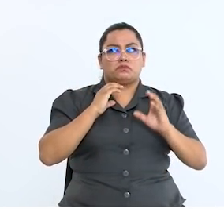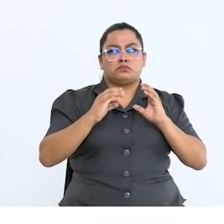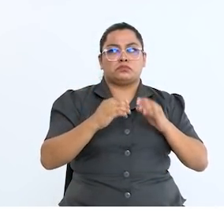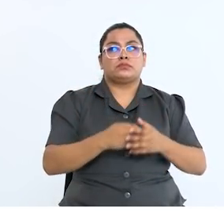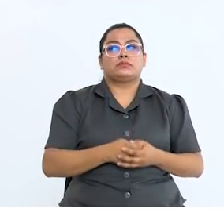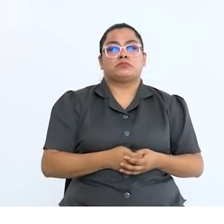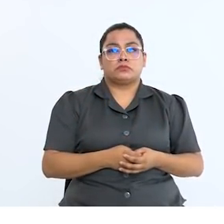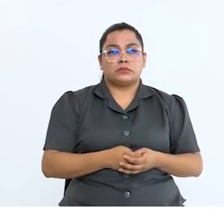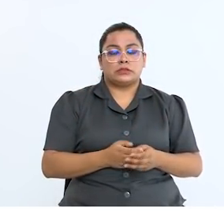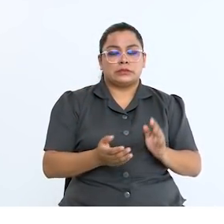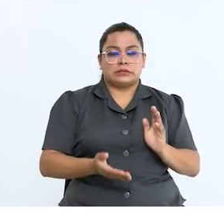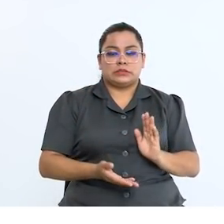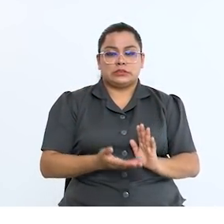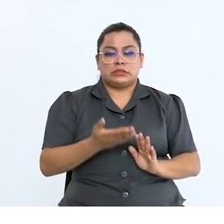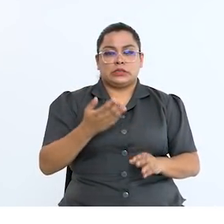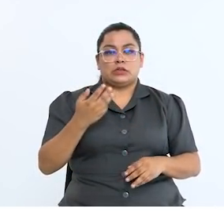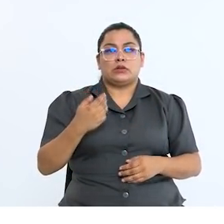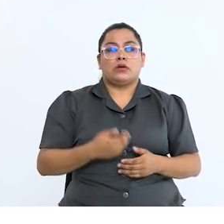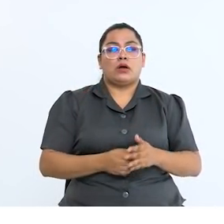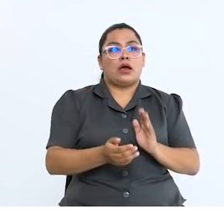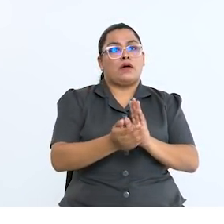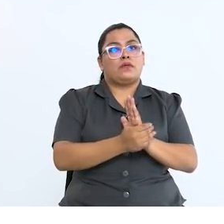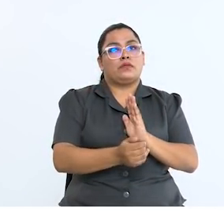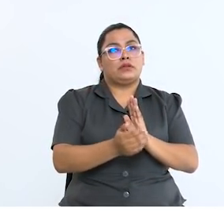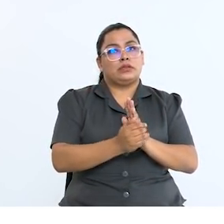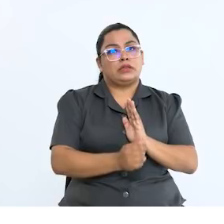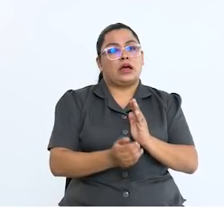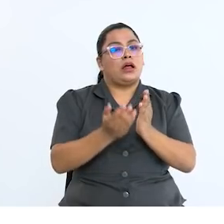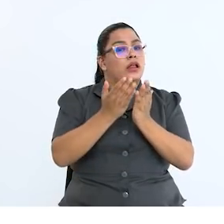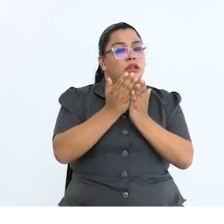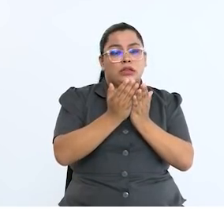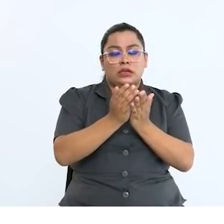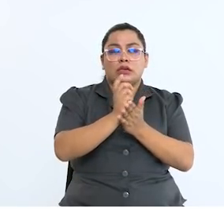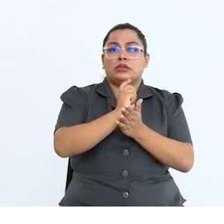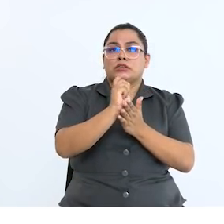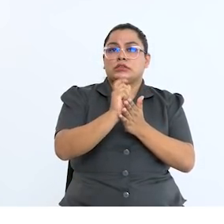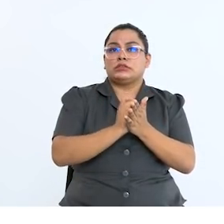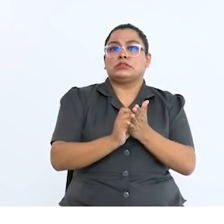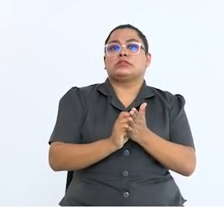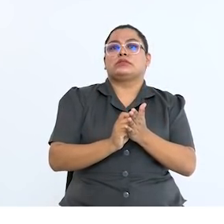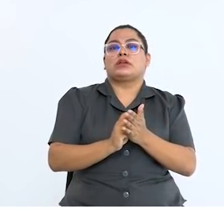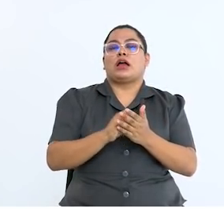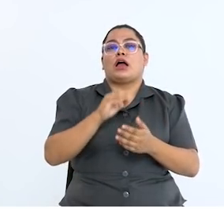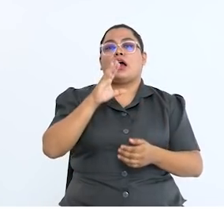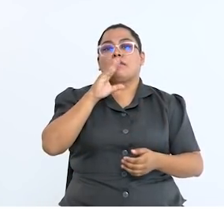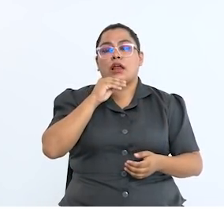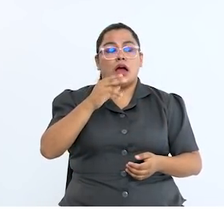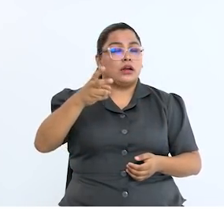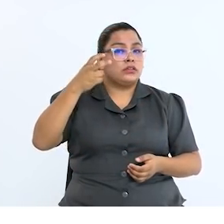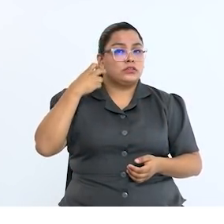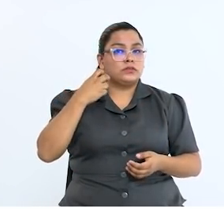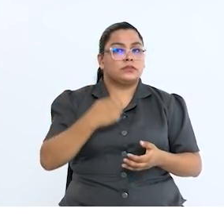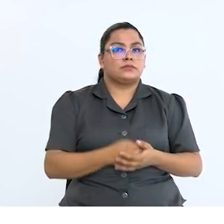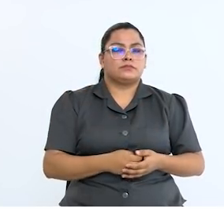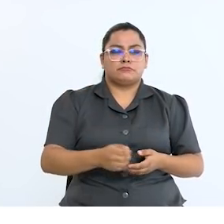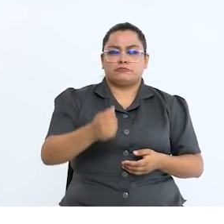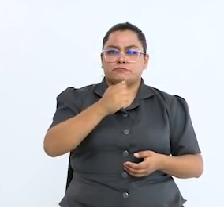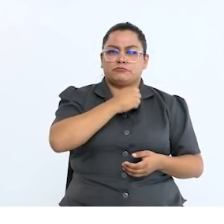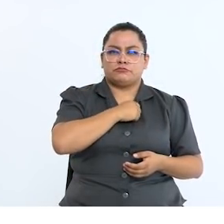enfoque comunicativo. Desarrollo de las macrohabilidades, como leer, escribir, hablar y